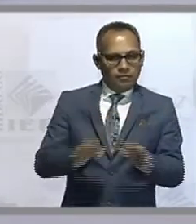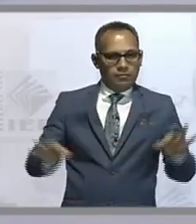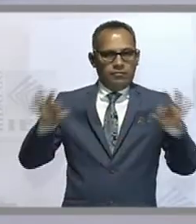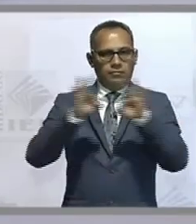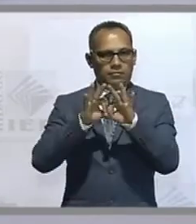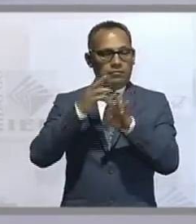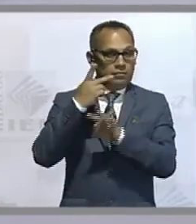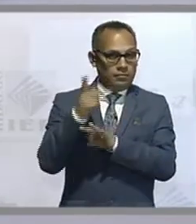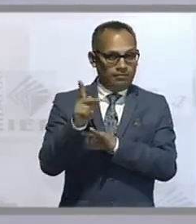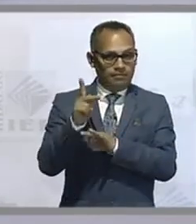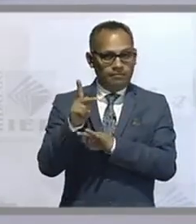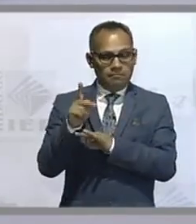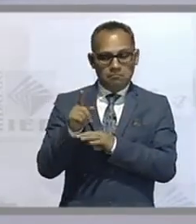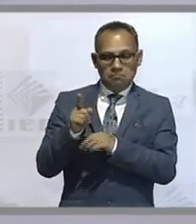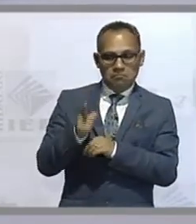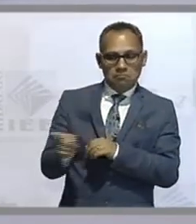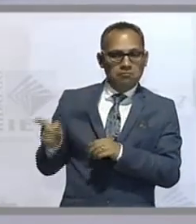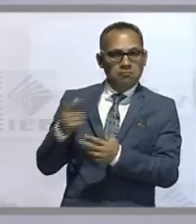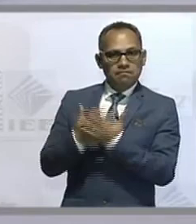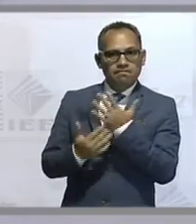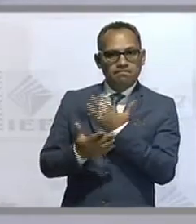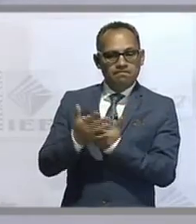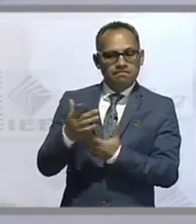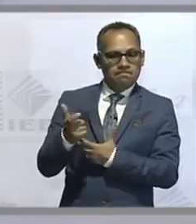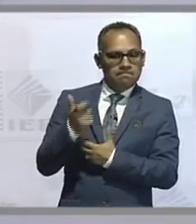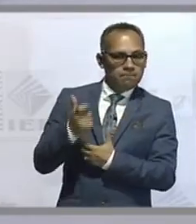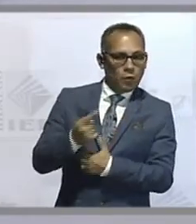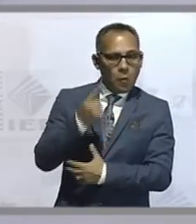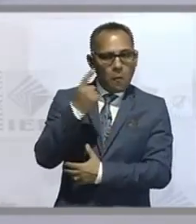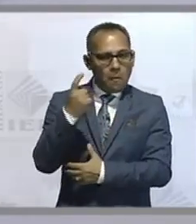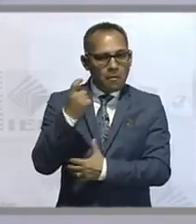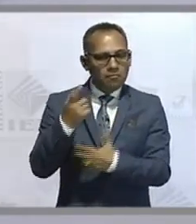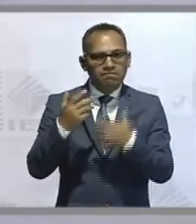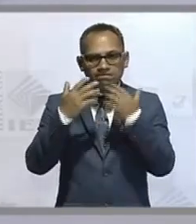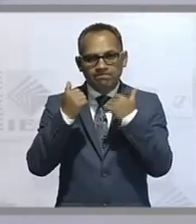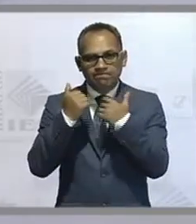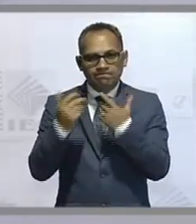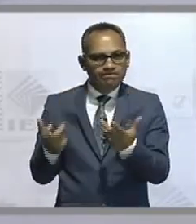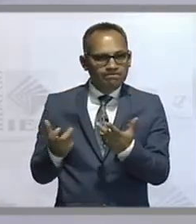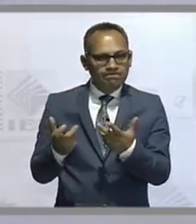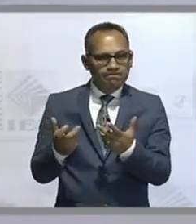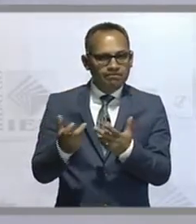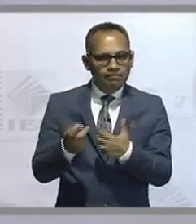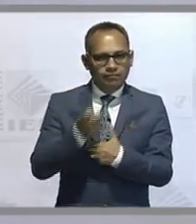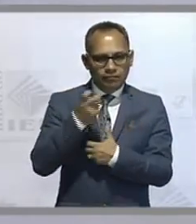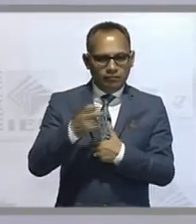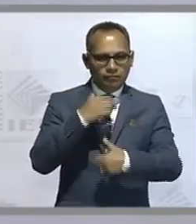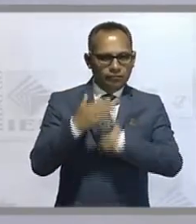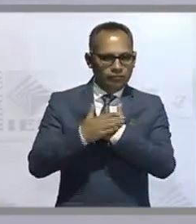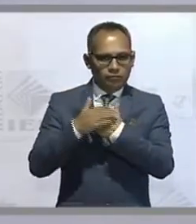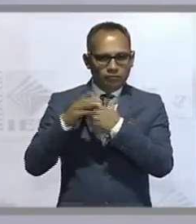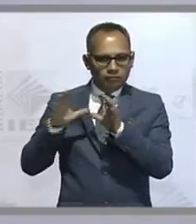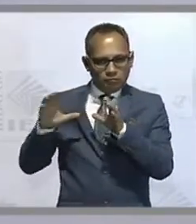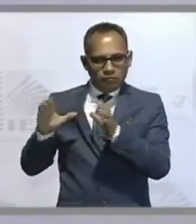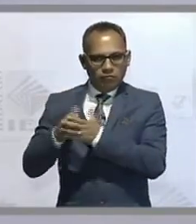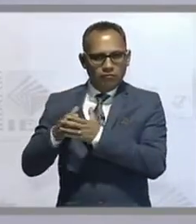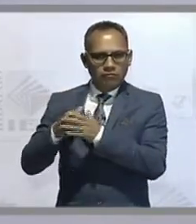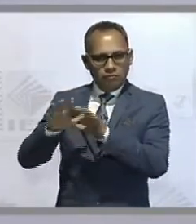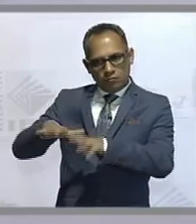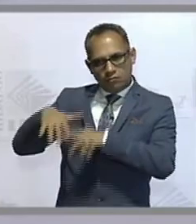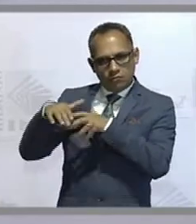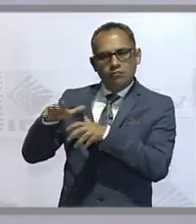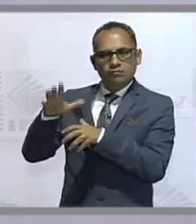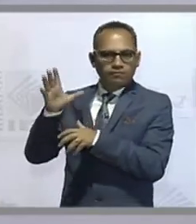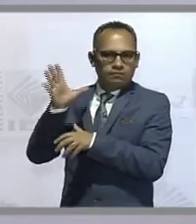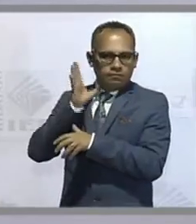no tienen un solo peso de presupuesto a través del congreso del estado plantearemos estos recursos económicos